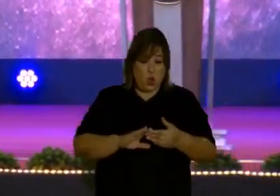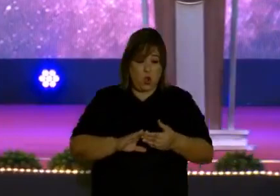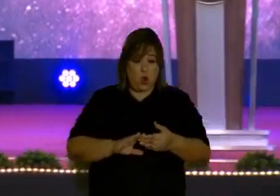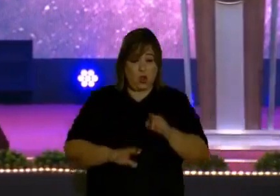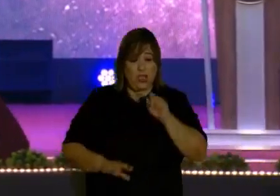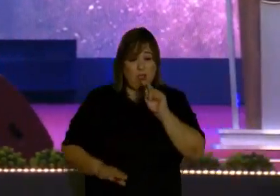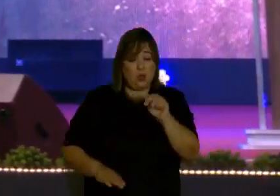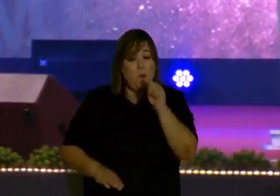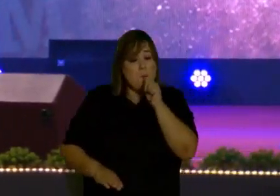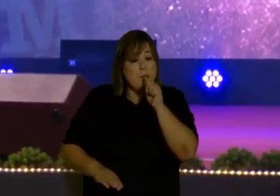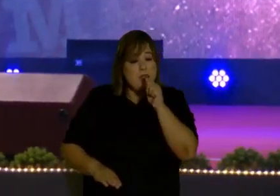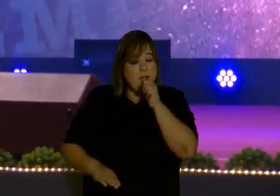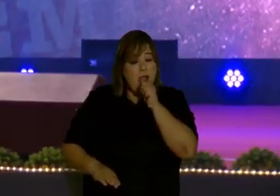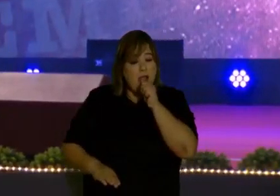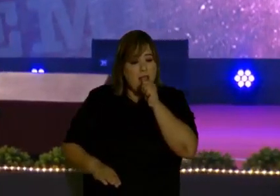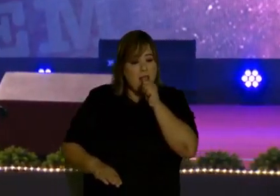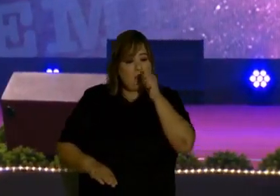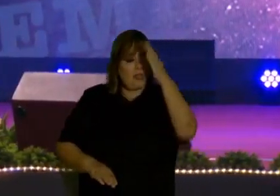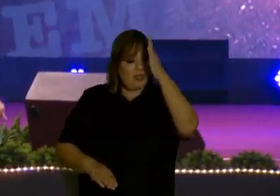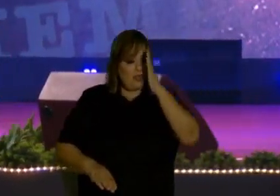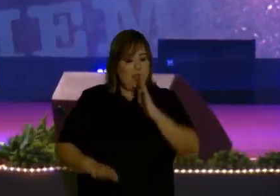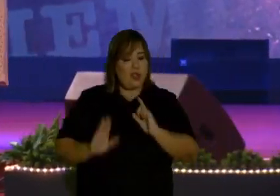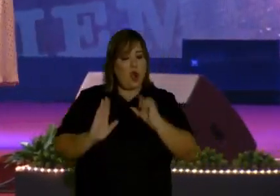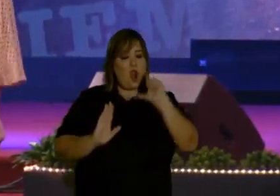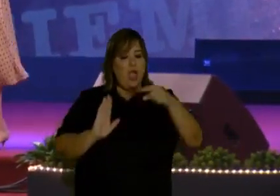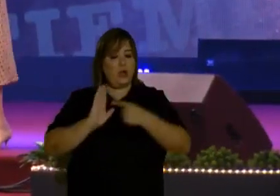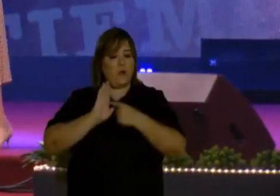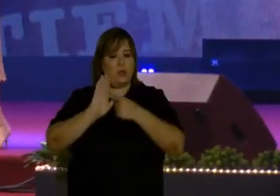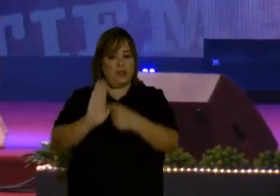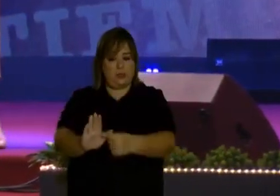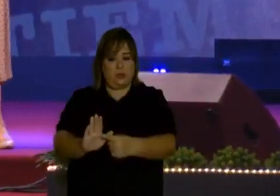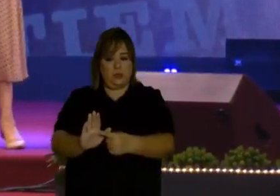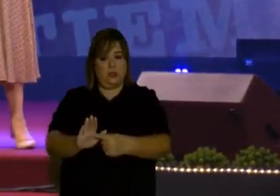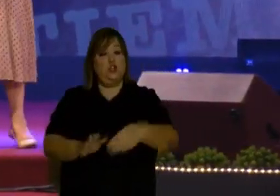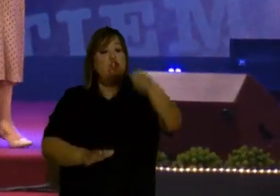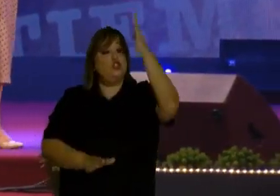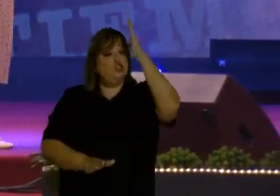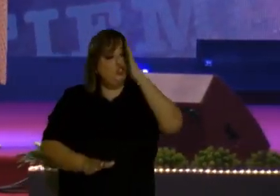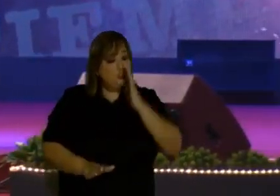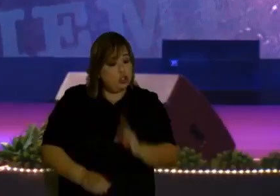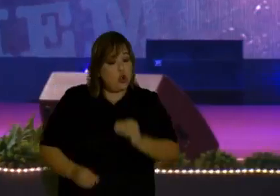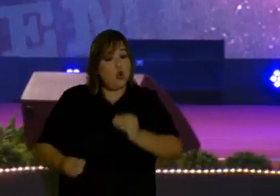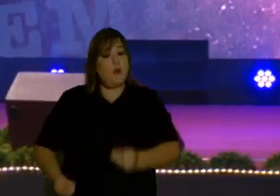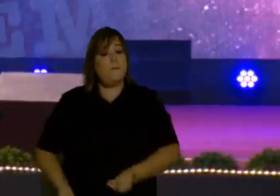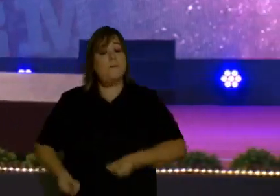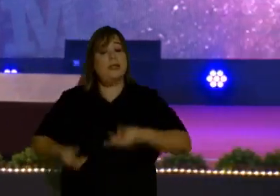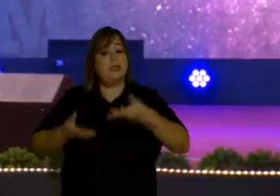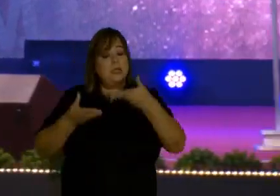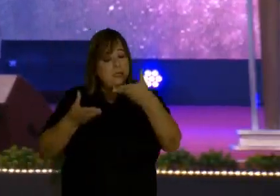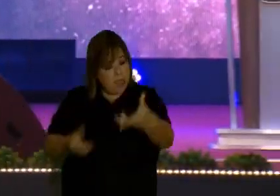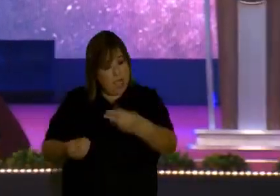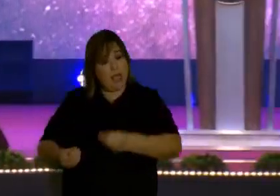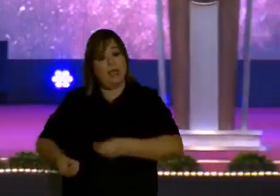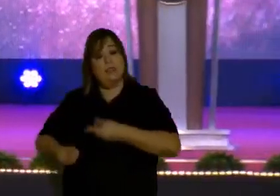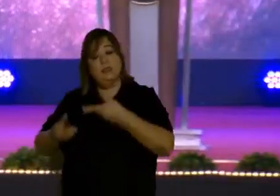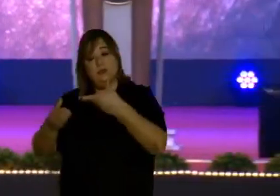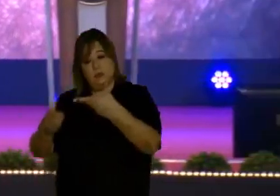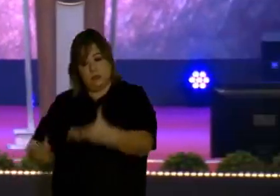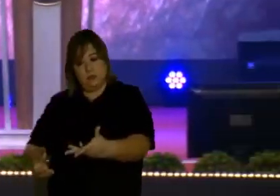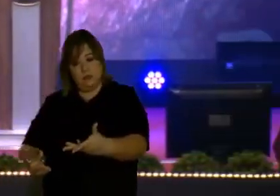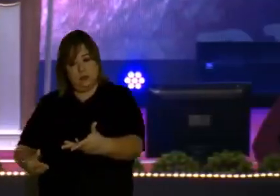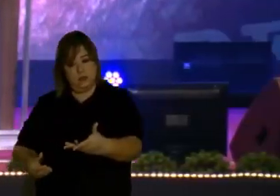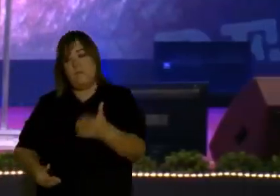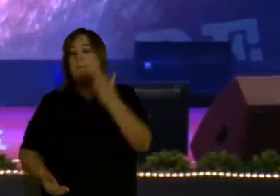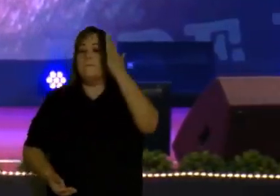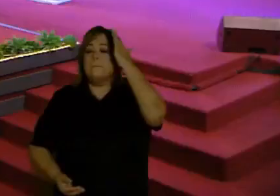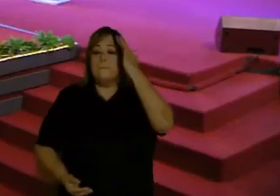Señor, todos tus esfuerzos, todos tus sacrificios, todos tienen grandes recompensas. Iglesia de Cristo, bien